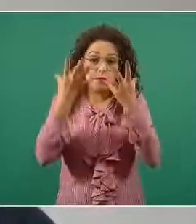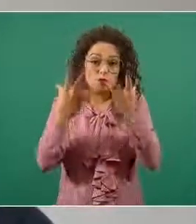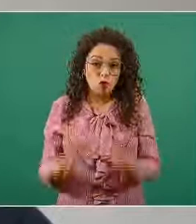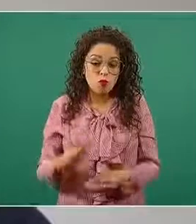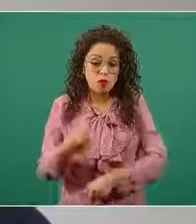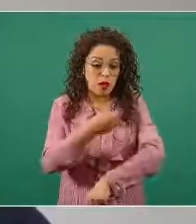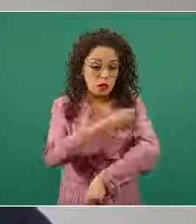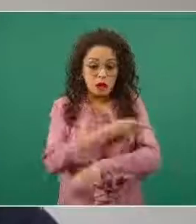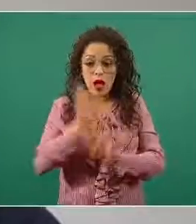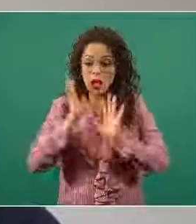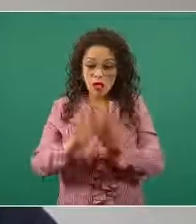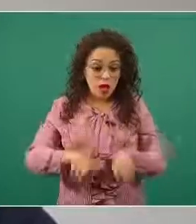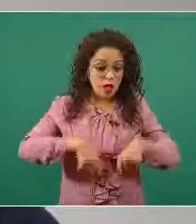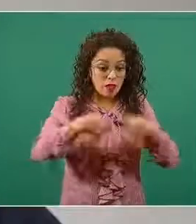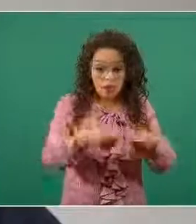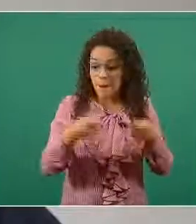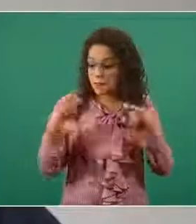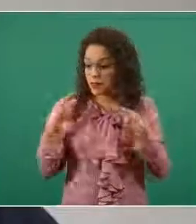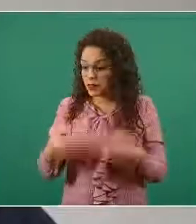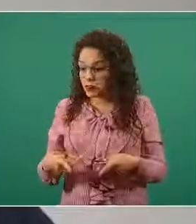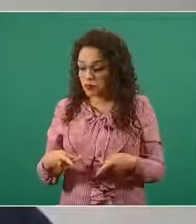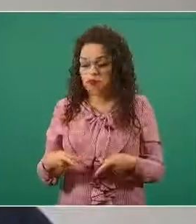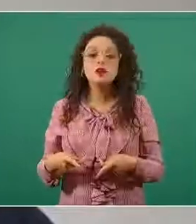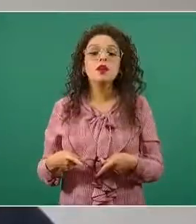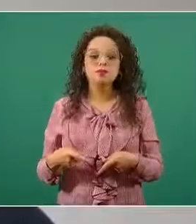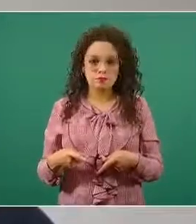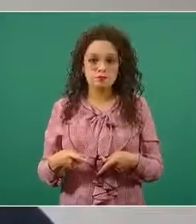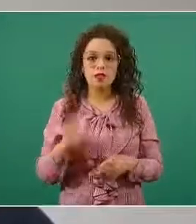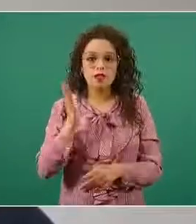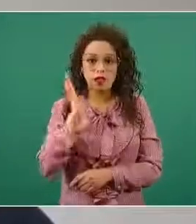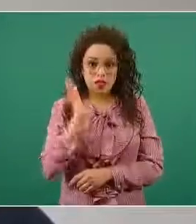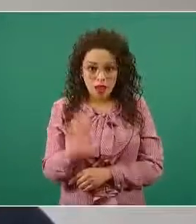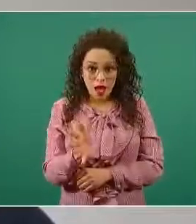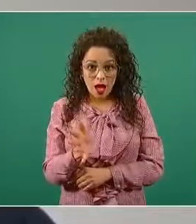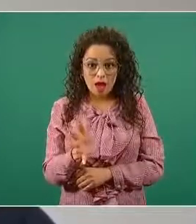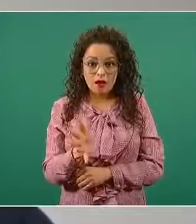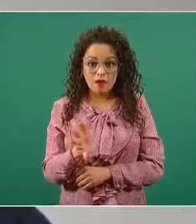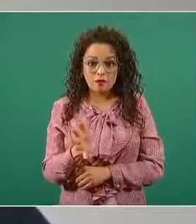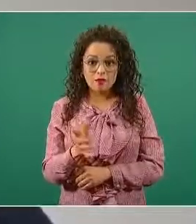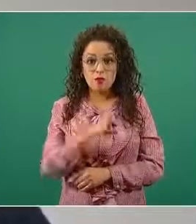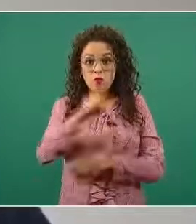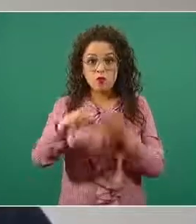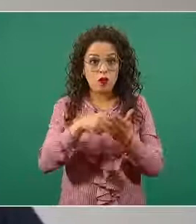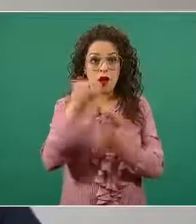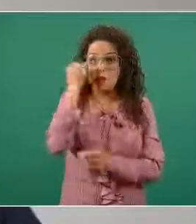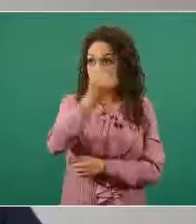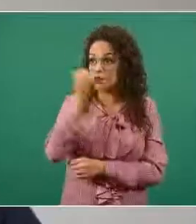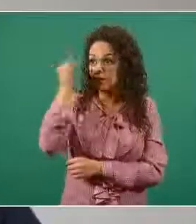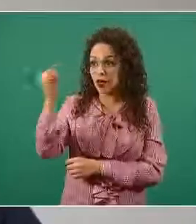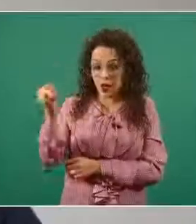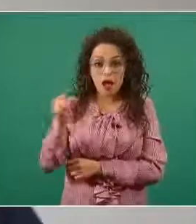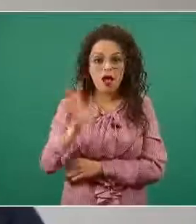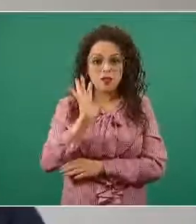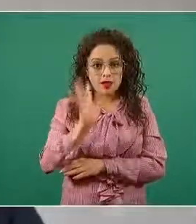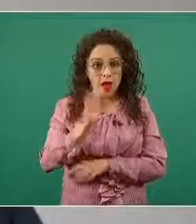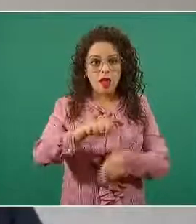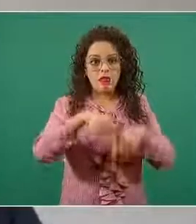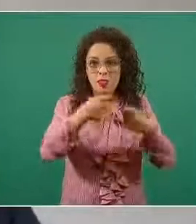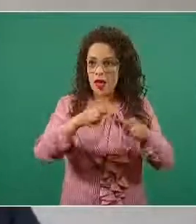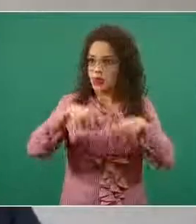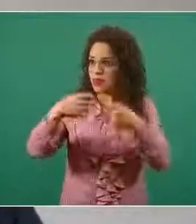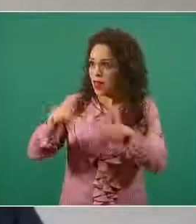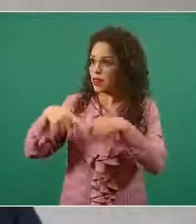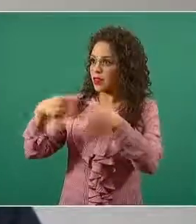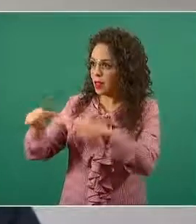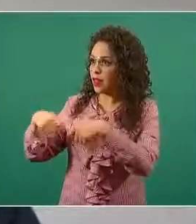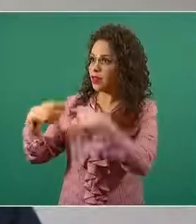fueron aplicadas, ya se realizó a cabo esta aplicación en las zonas rurales, pero en la medida que las brigadas van